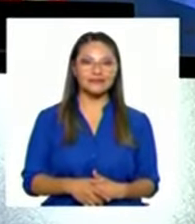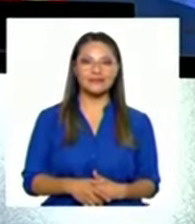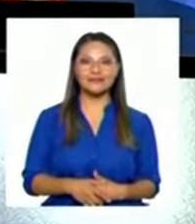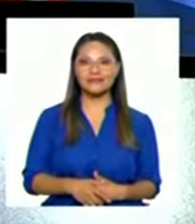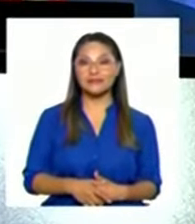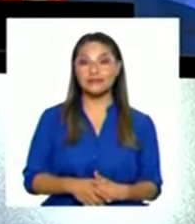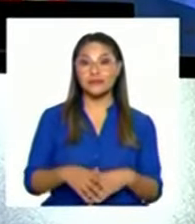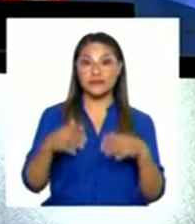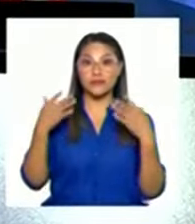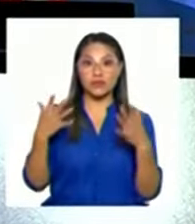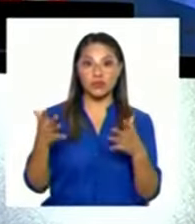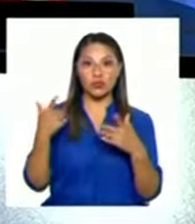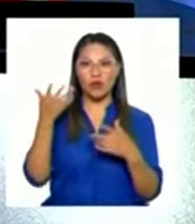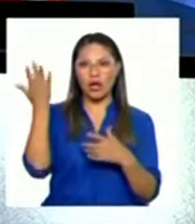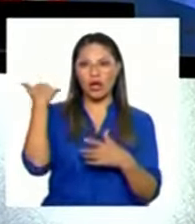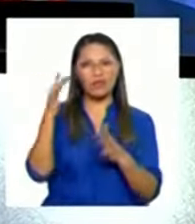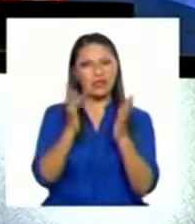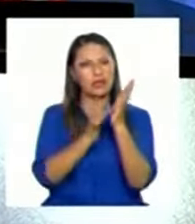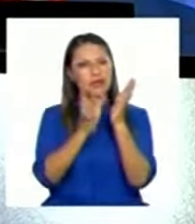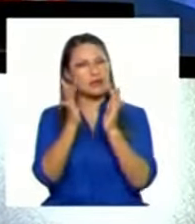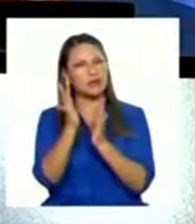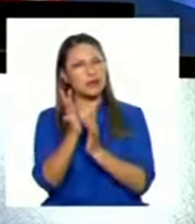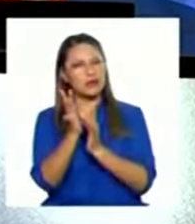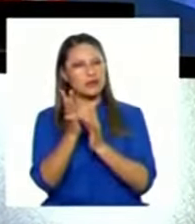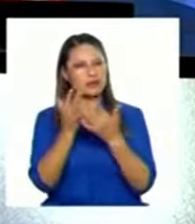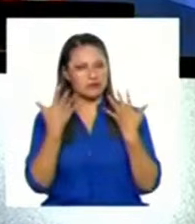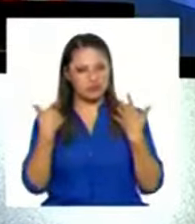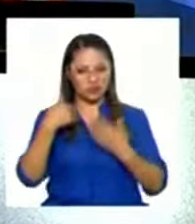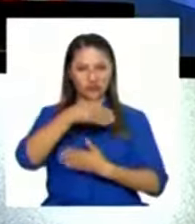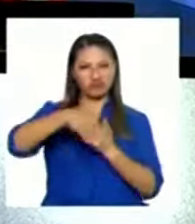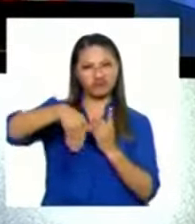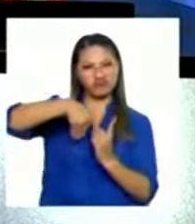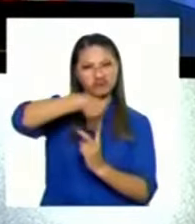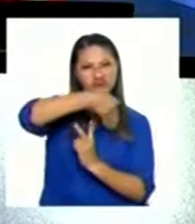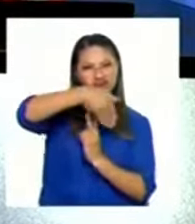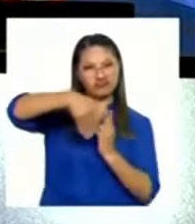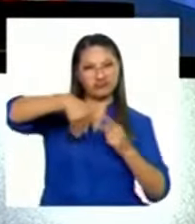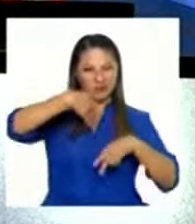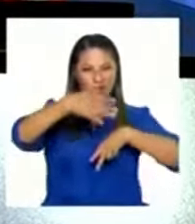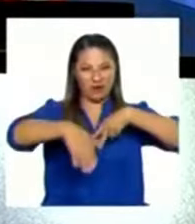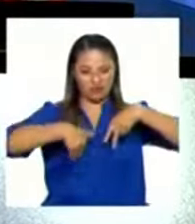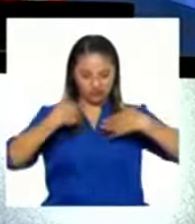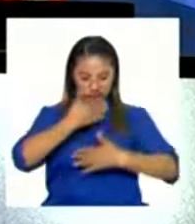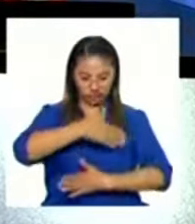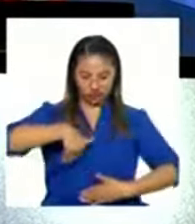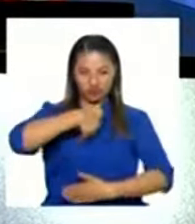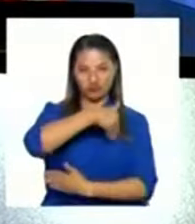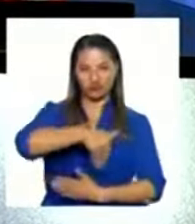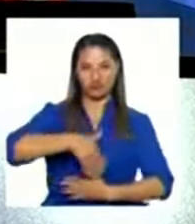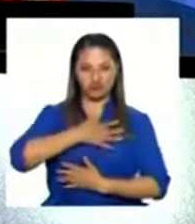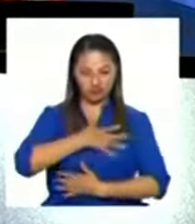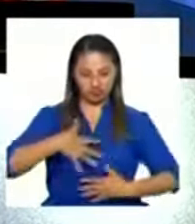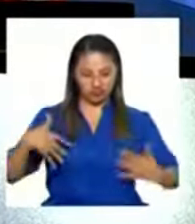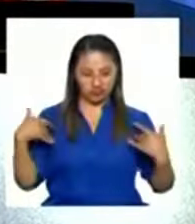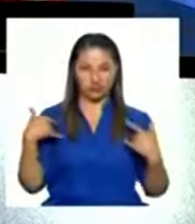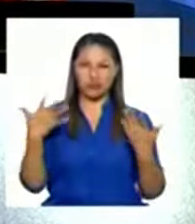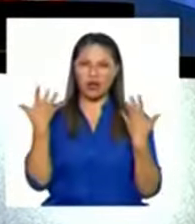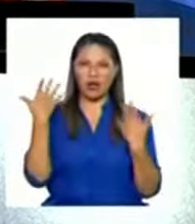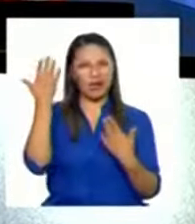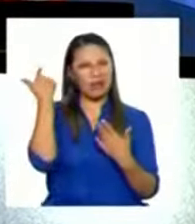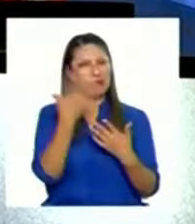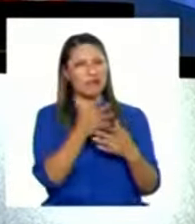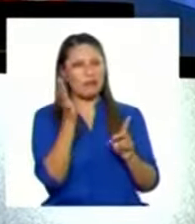Estudios sobre el sudario de Jesús explican severos castigos que recibió en cautiverio, como los más de 150